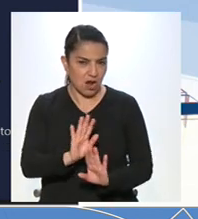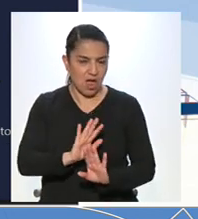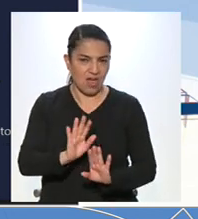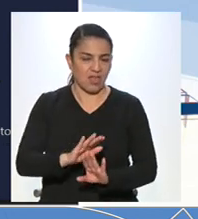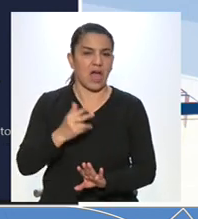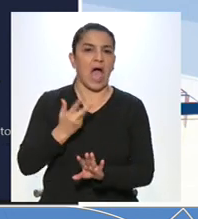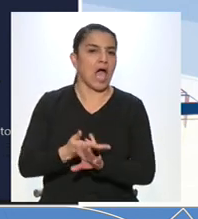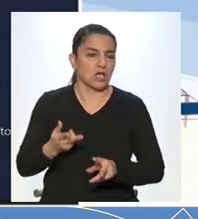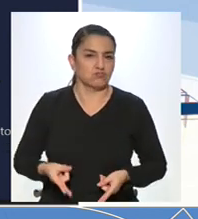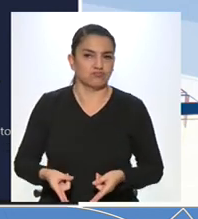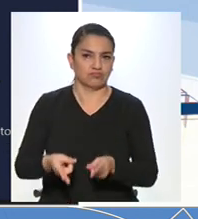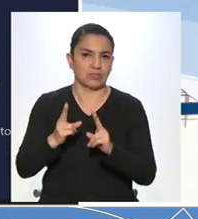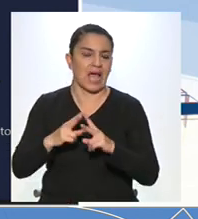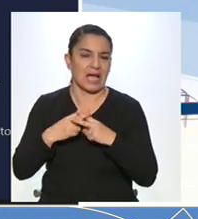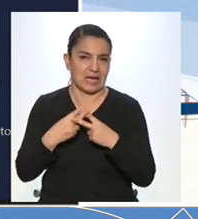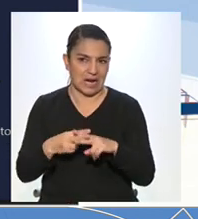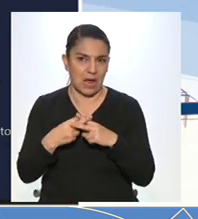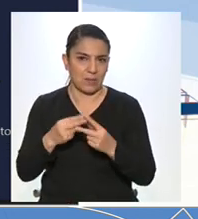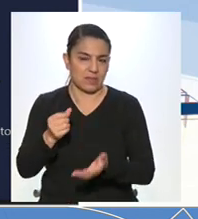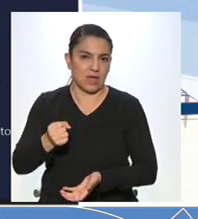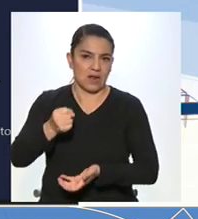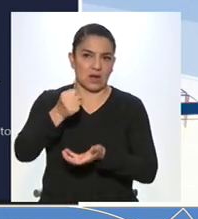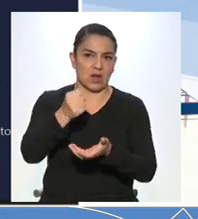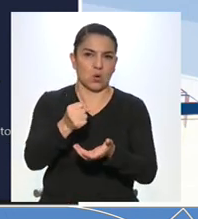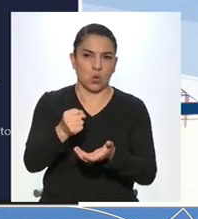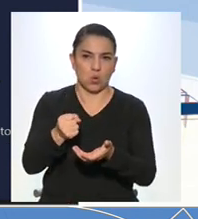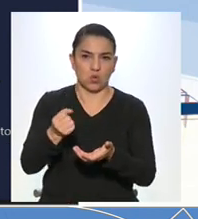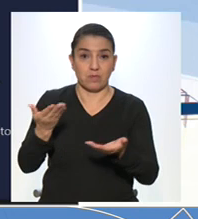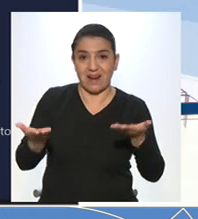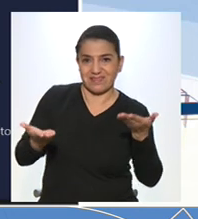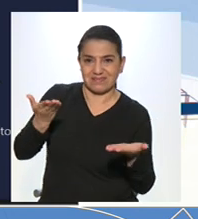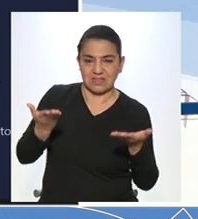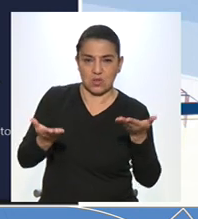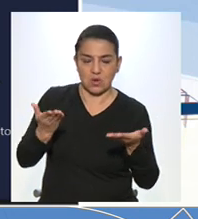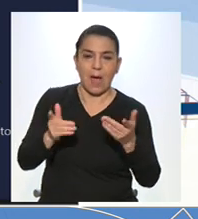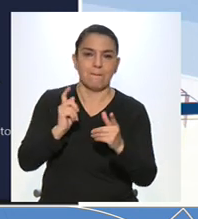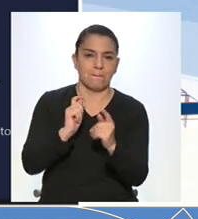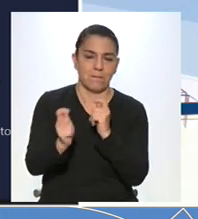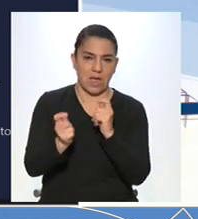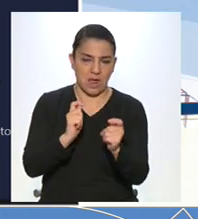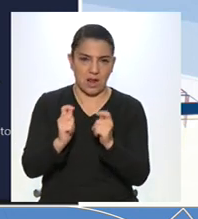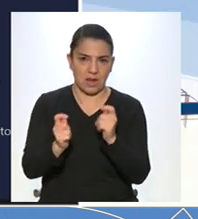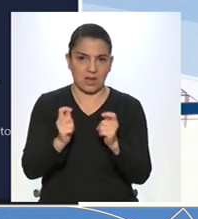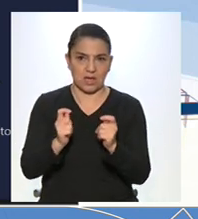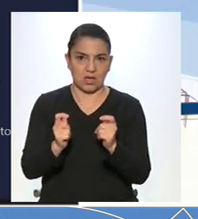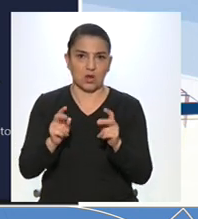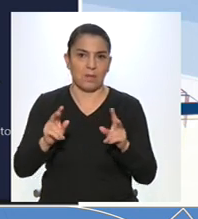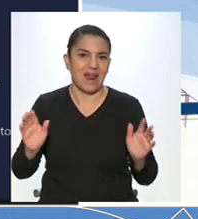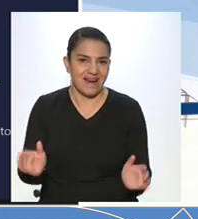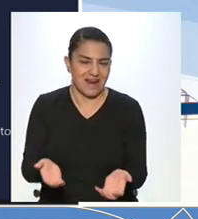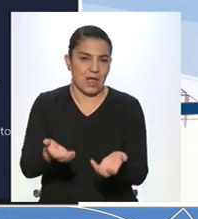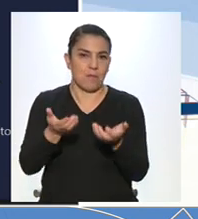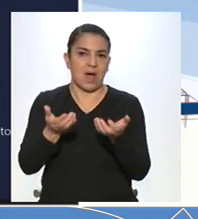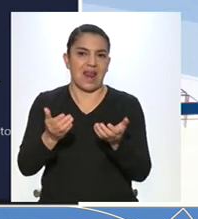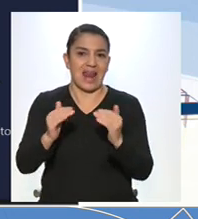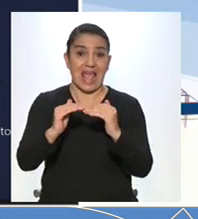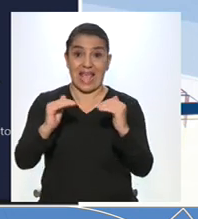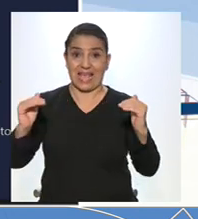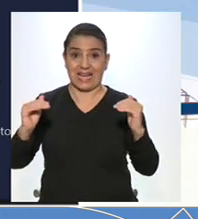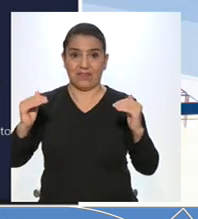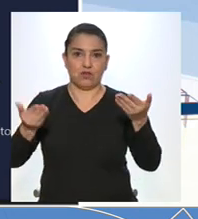con facultades, instrumentos o recursos para neutralizar riesgos de esta envergadura y para restaurar los equilibrios macroeconómicos.